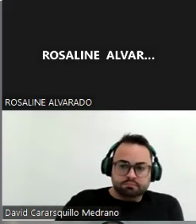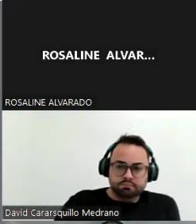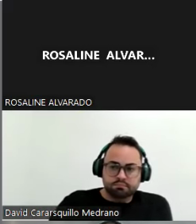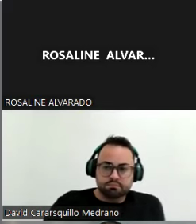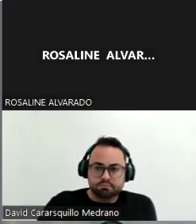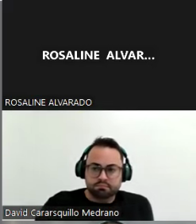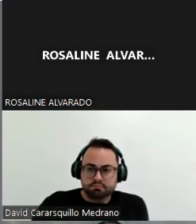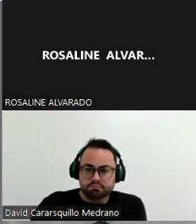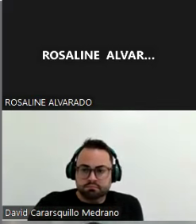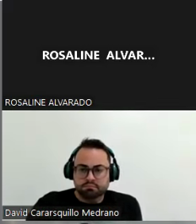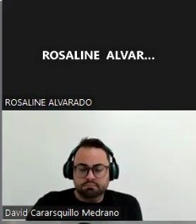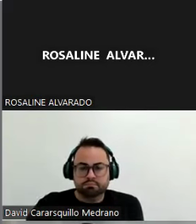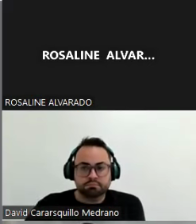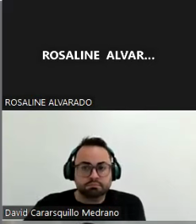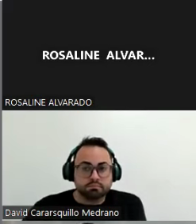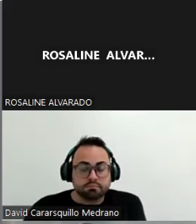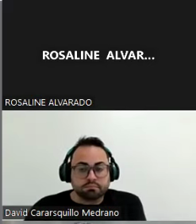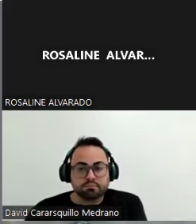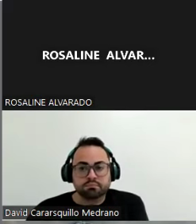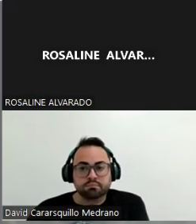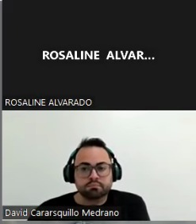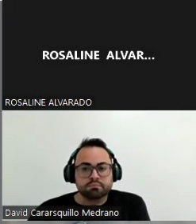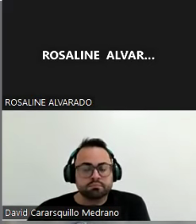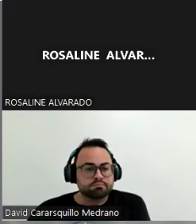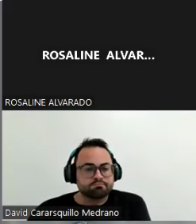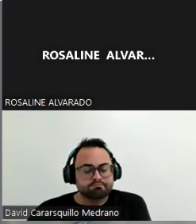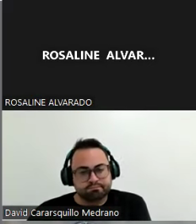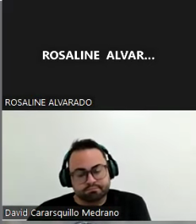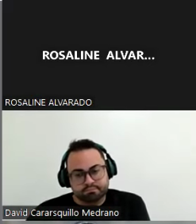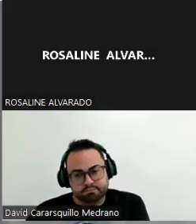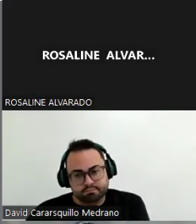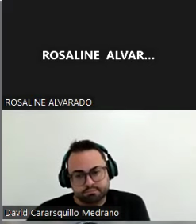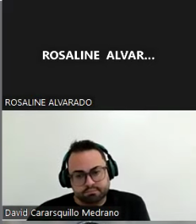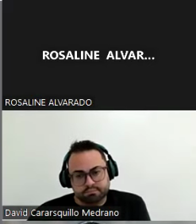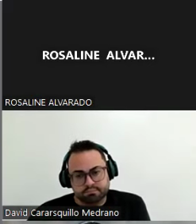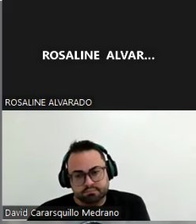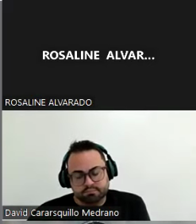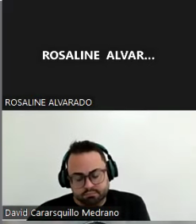Rosalind, discúlpame, no te escuchas bien, te escuchas bien lejos.